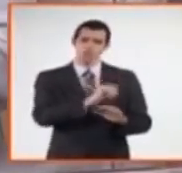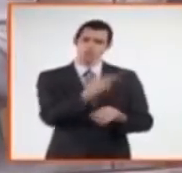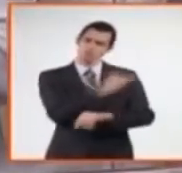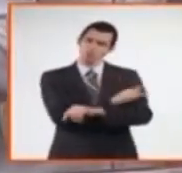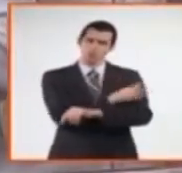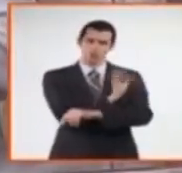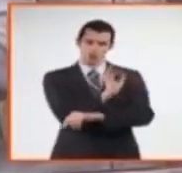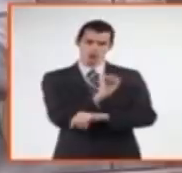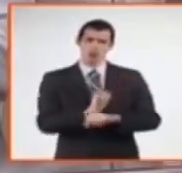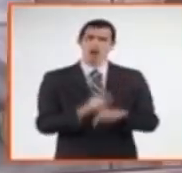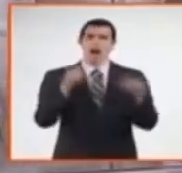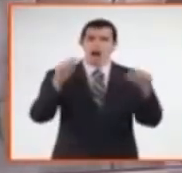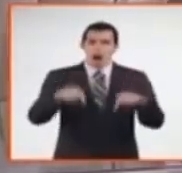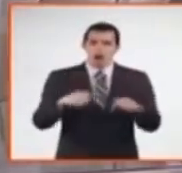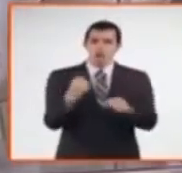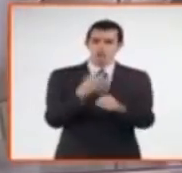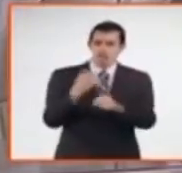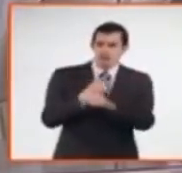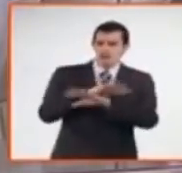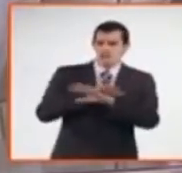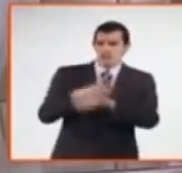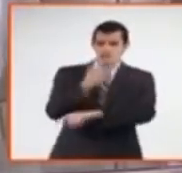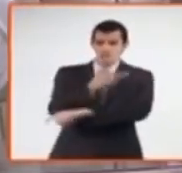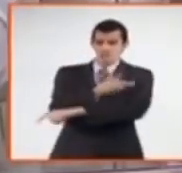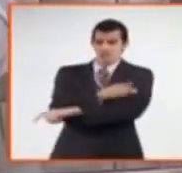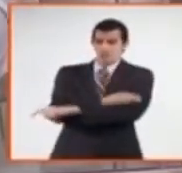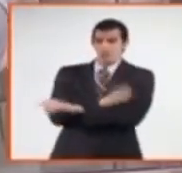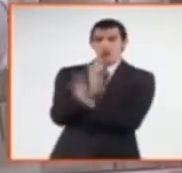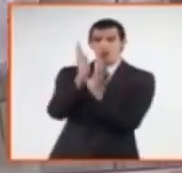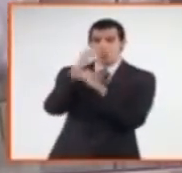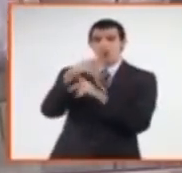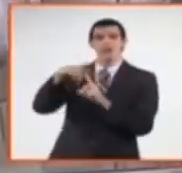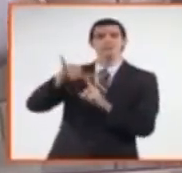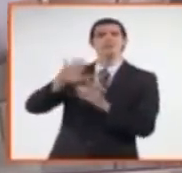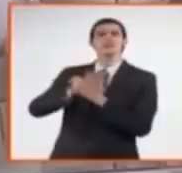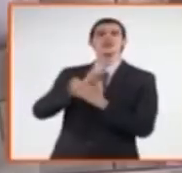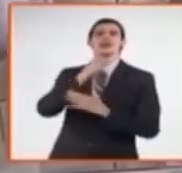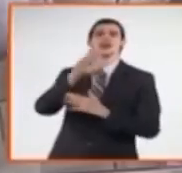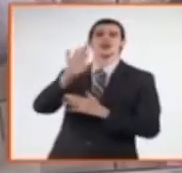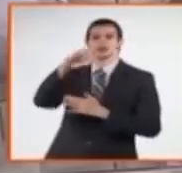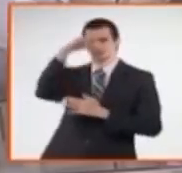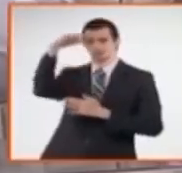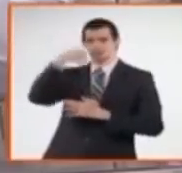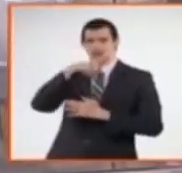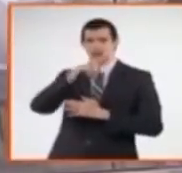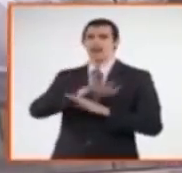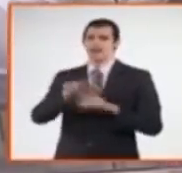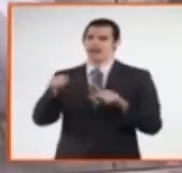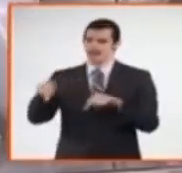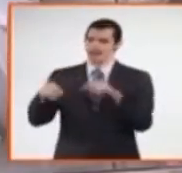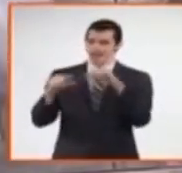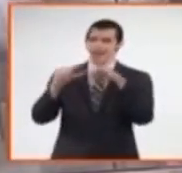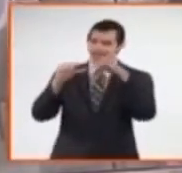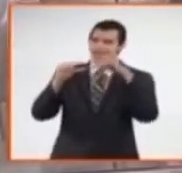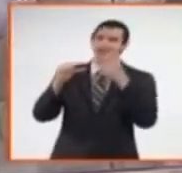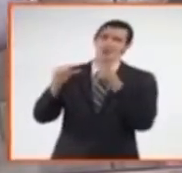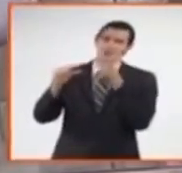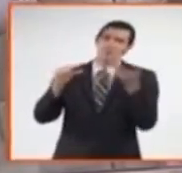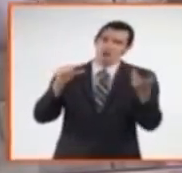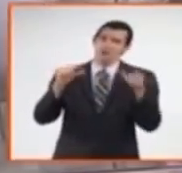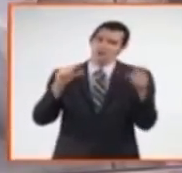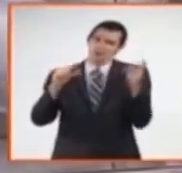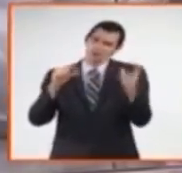de inmunidad natural los complacientes entonces por lo tanto nosotros queremos que esa inmunidad el pico de esa inmunidad coincida con el